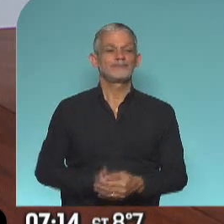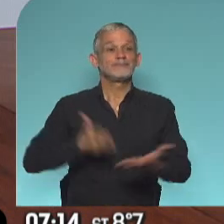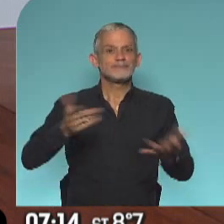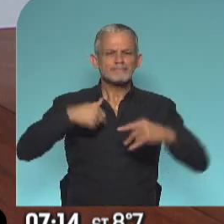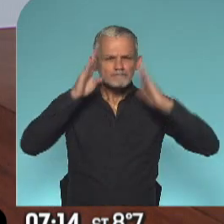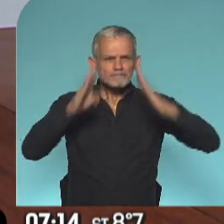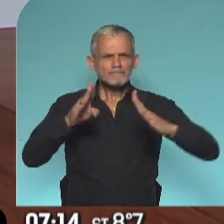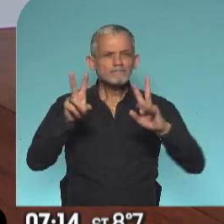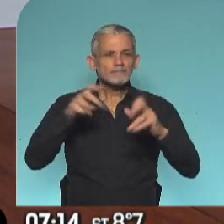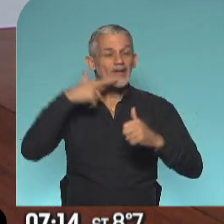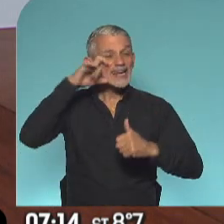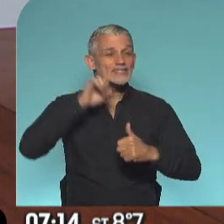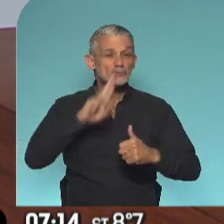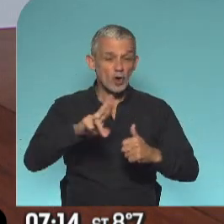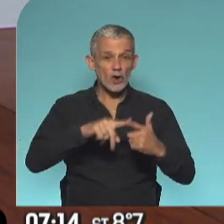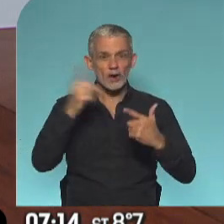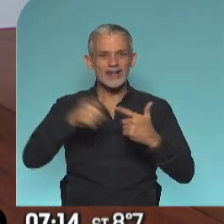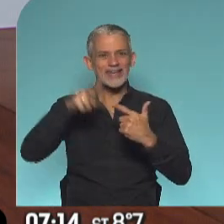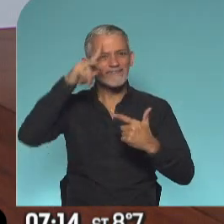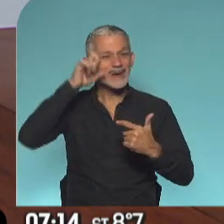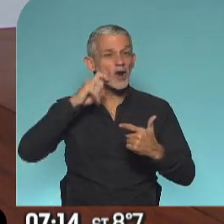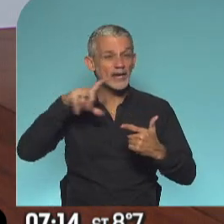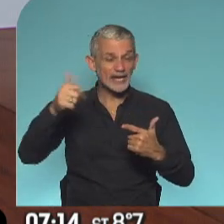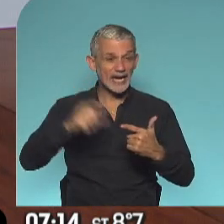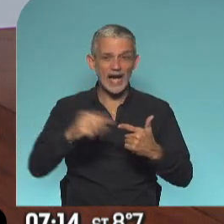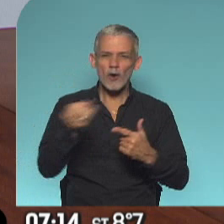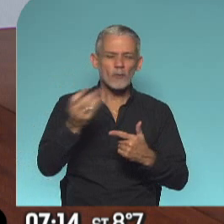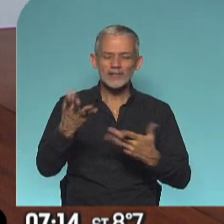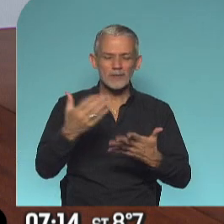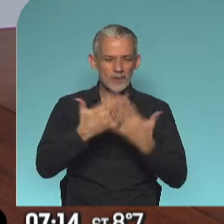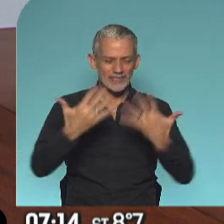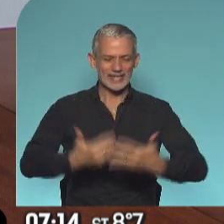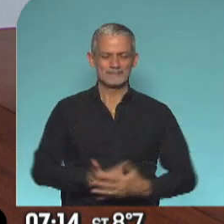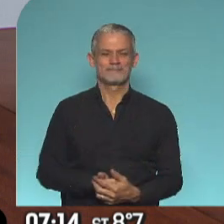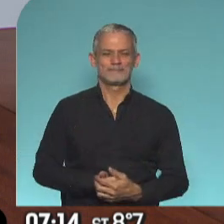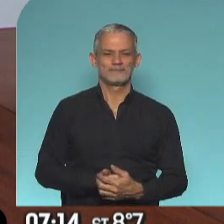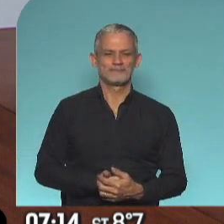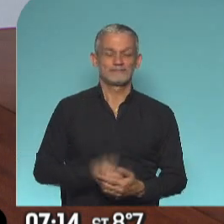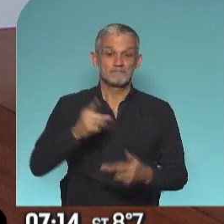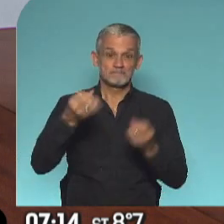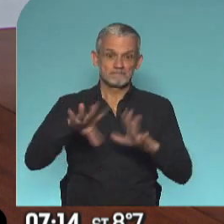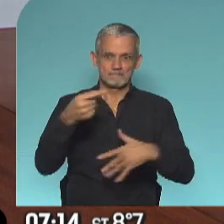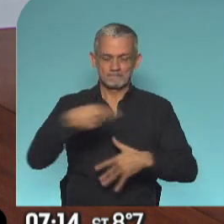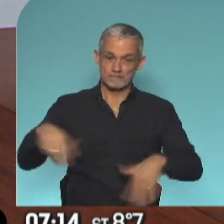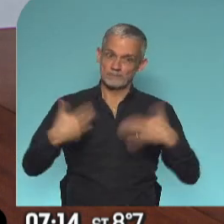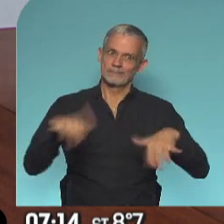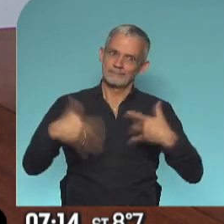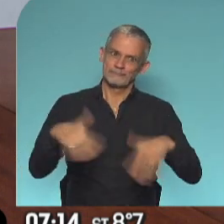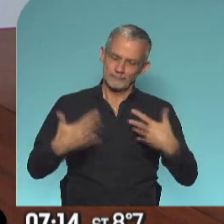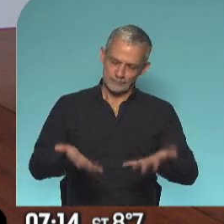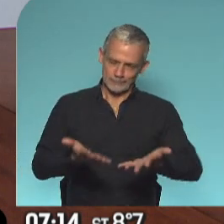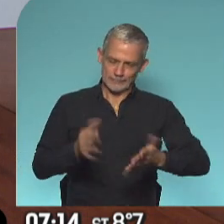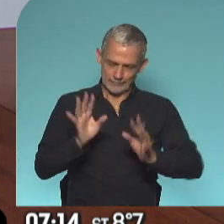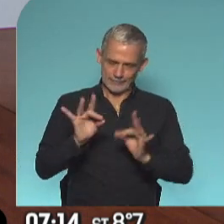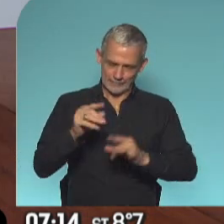Y nos ocupamos con Néstor y con Verónica, a quien ya estamos saludando los dos. ¿Qué tal, chicos? Buen día. ¿Qué tal, Buen Silvia? día. Buen día. ¿Cómo Bueno, estás? empezamos la semana con todo, ¿eh? Empezamos la